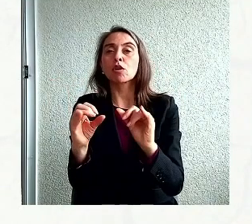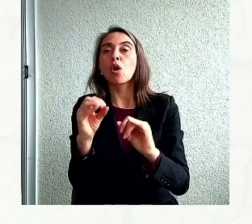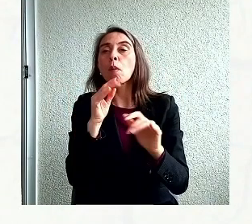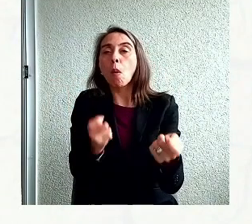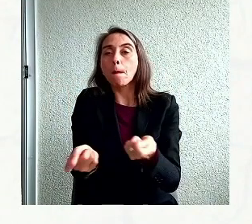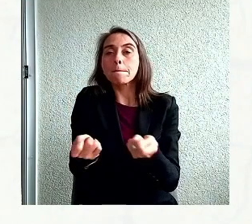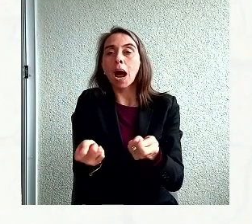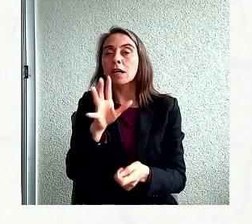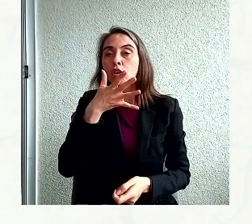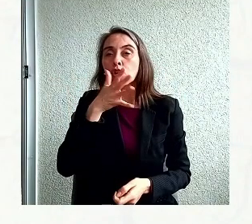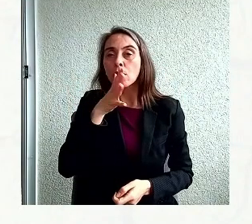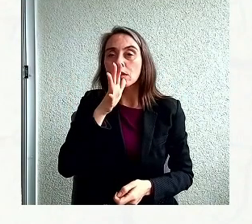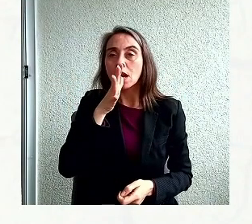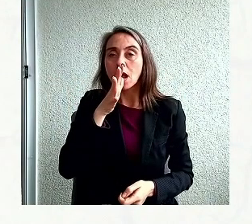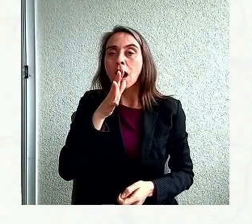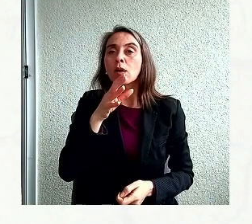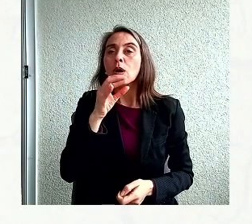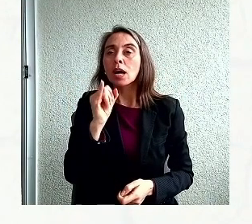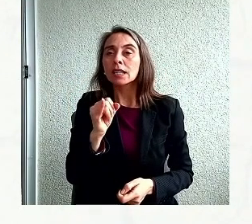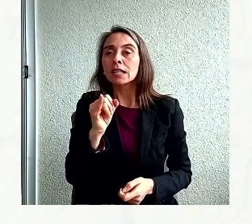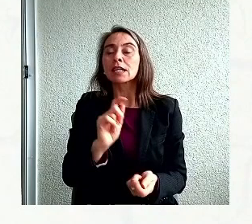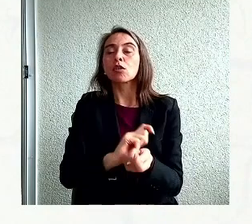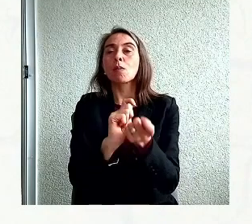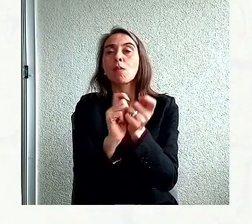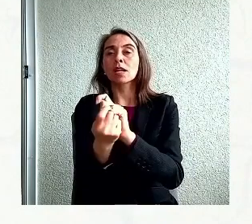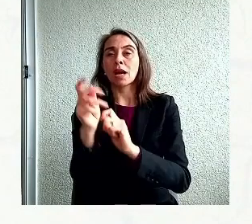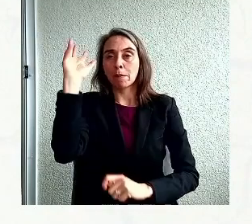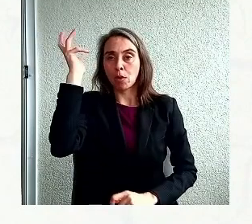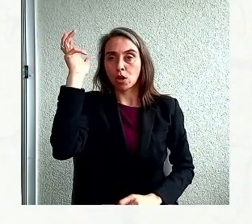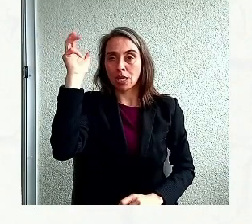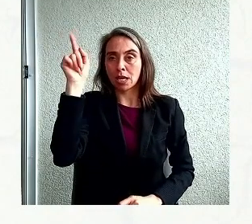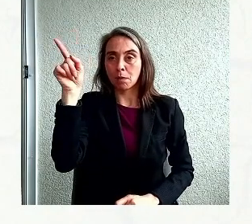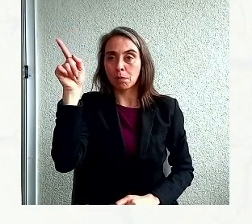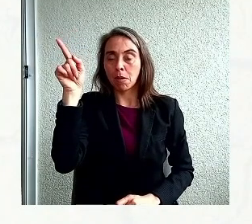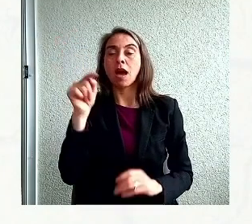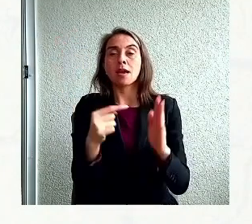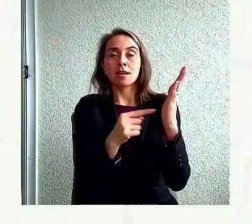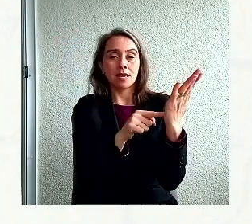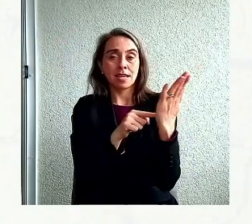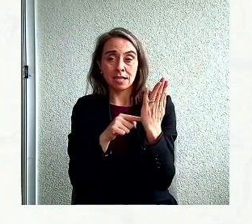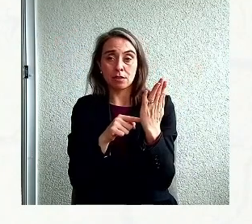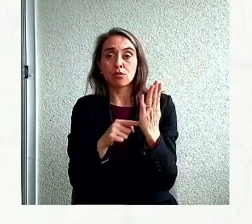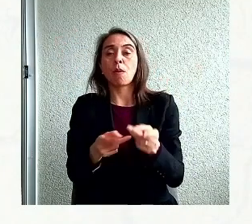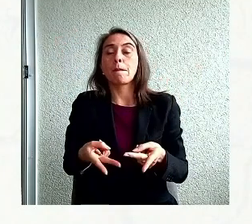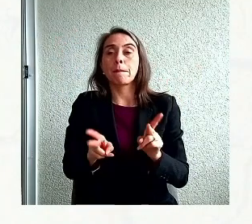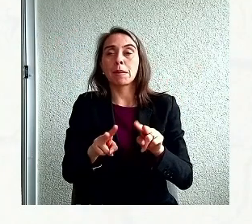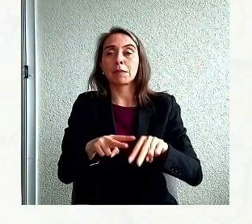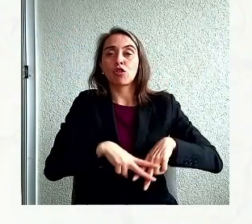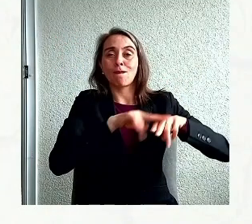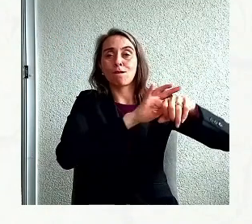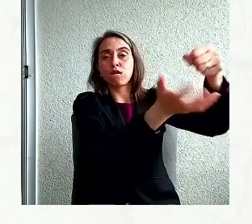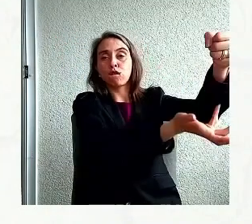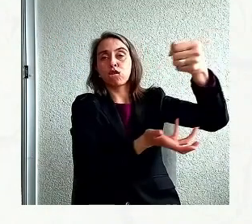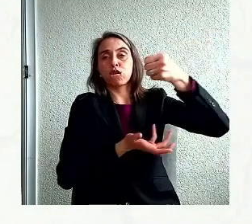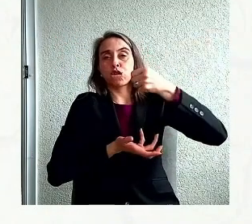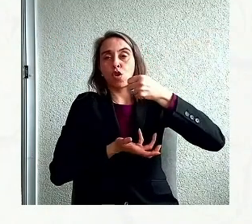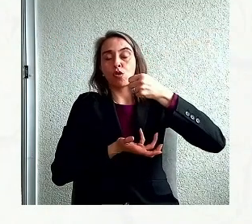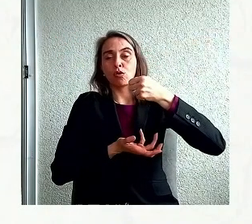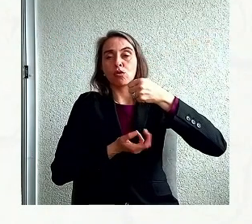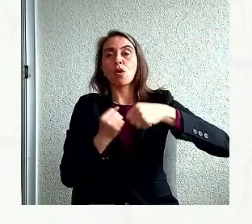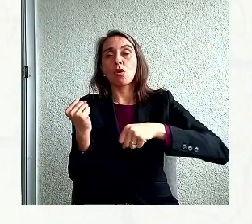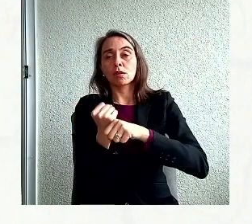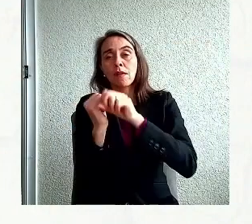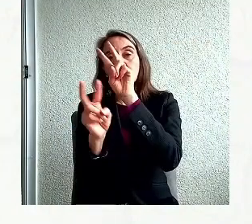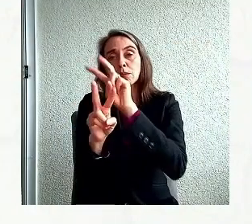un trabajo muy interesante en la cuenca del Yeso. Esto se basa fundamentalmente en las debilidades que tienen los modelos hidrológicos de base